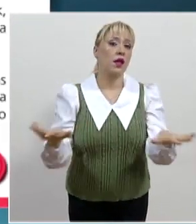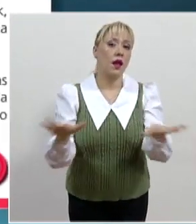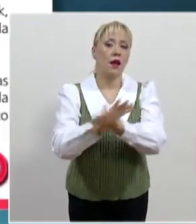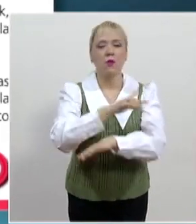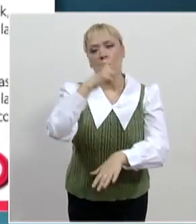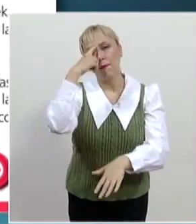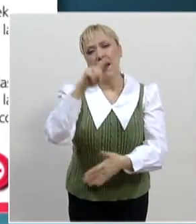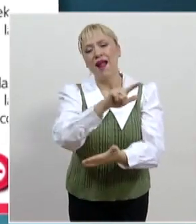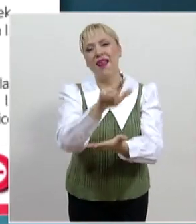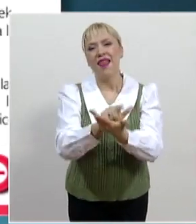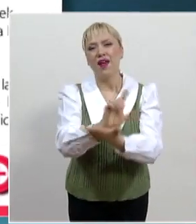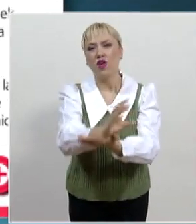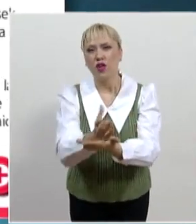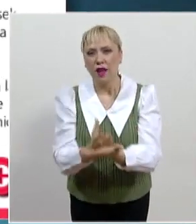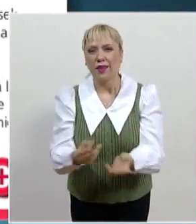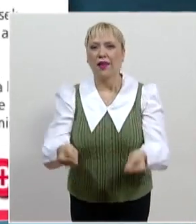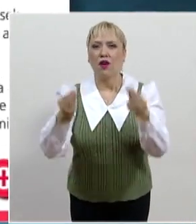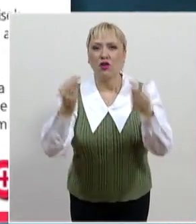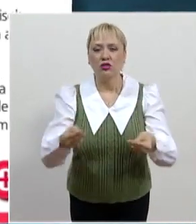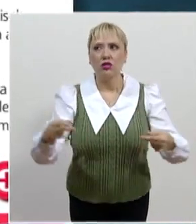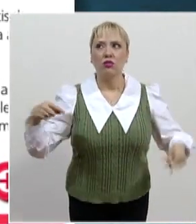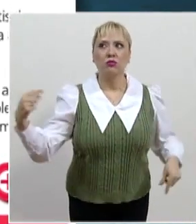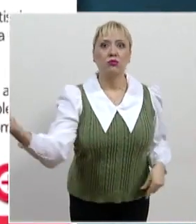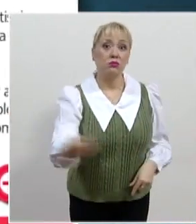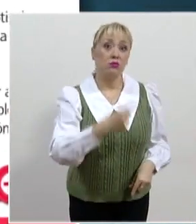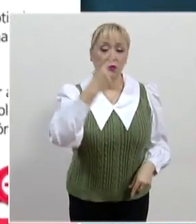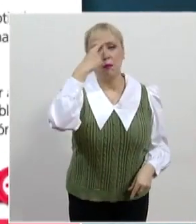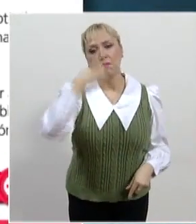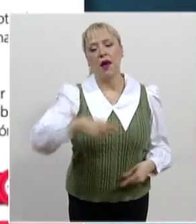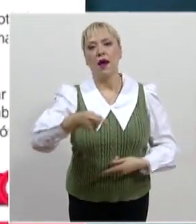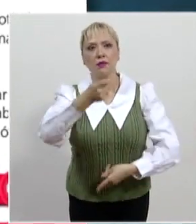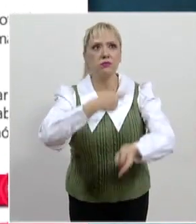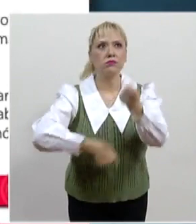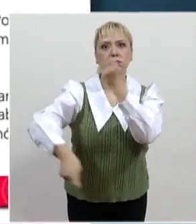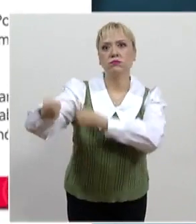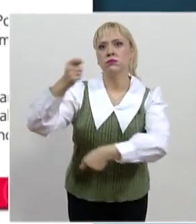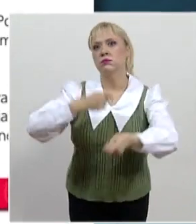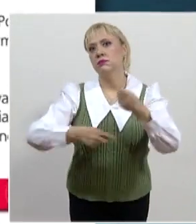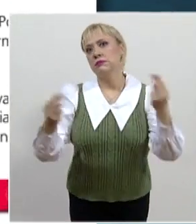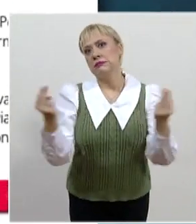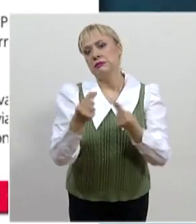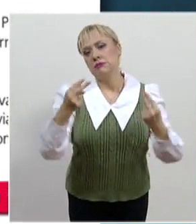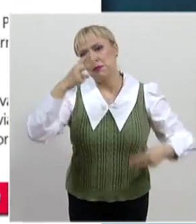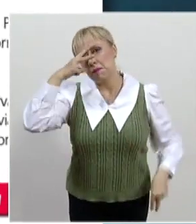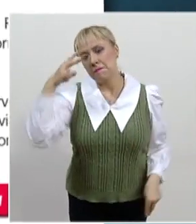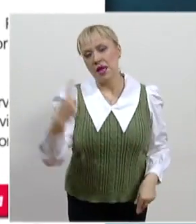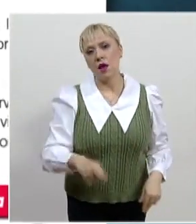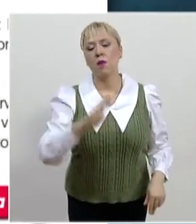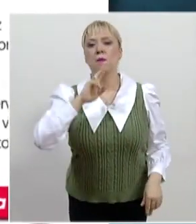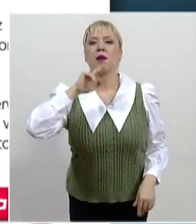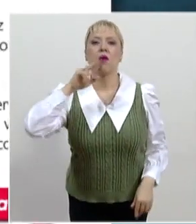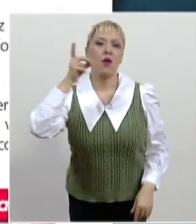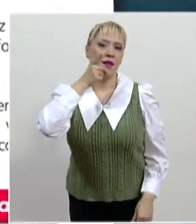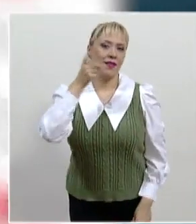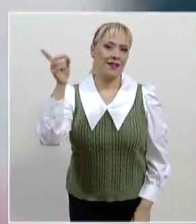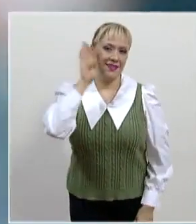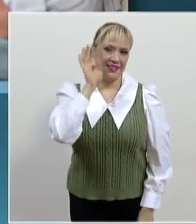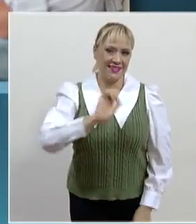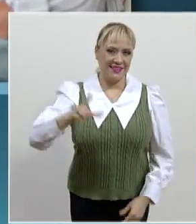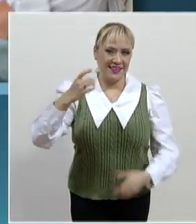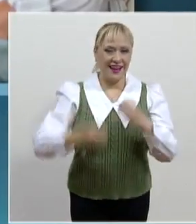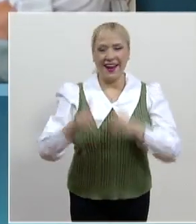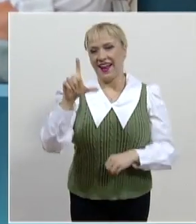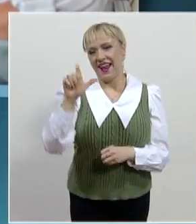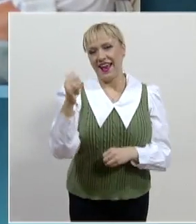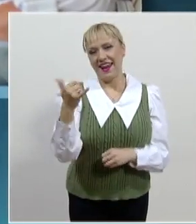Concursos Mercantiles. Esto para fortalecer el desarrollo comercial y económico del país, según lo expresó el ministro Javier Lainez